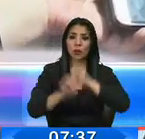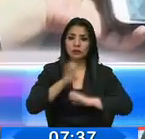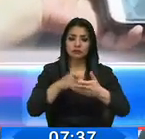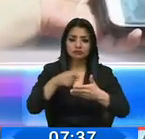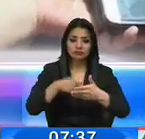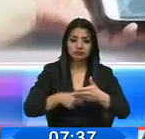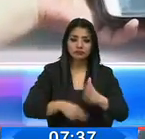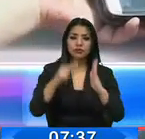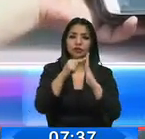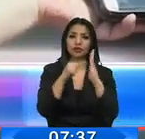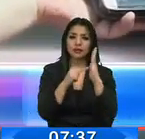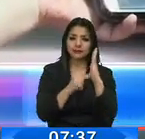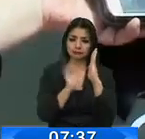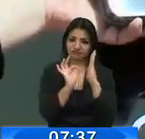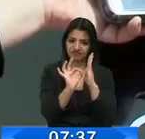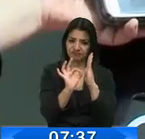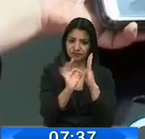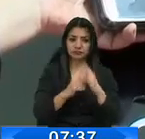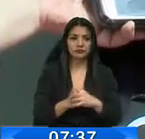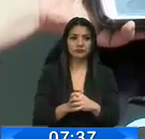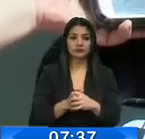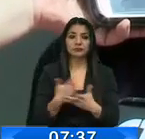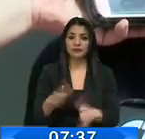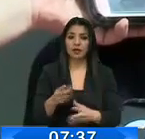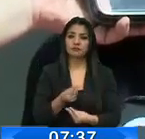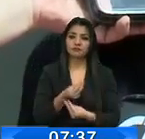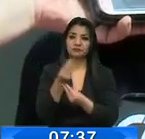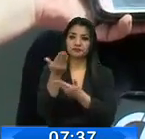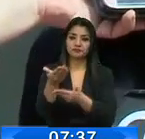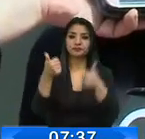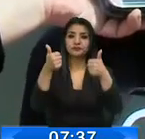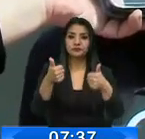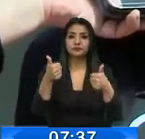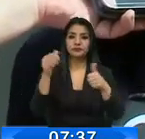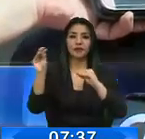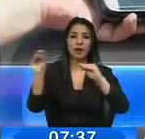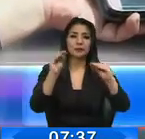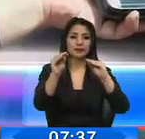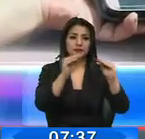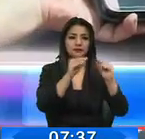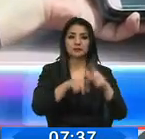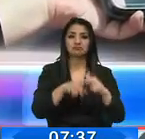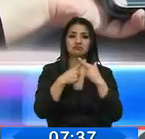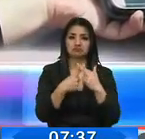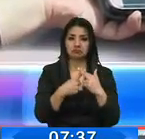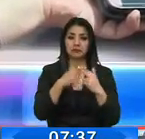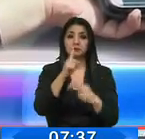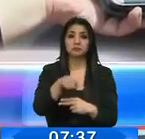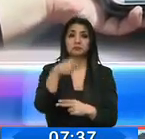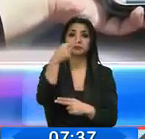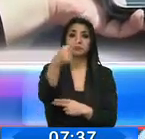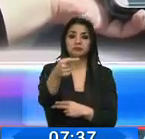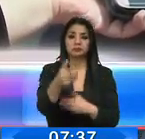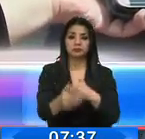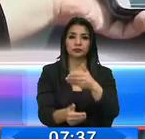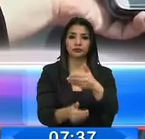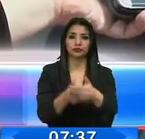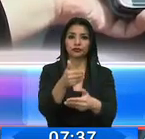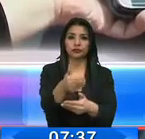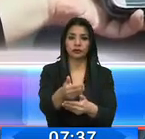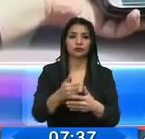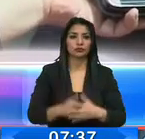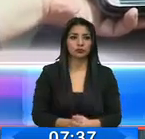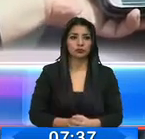notas y poder así notificarles a los candidatos para que inicie ya la siguiente fase, que es la de